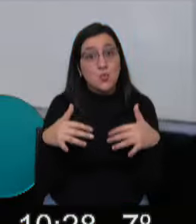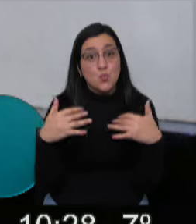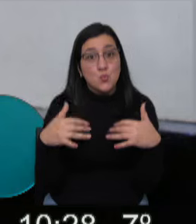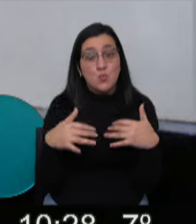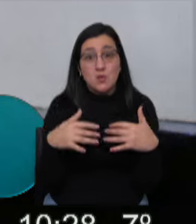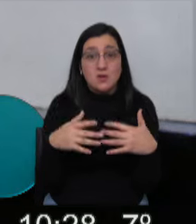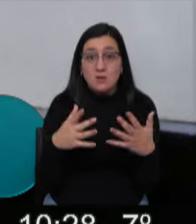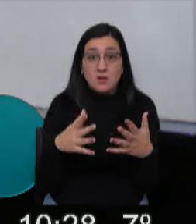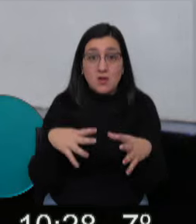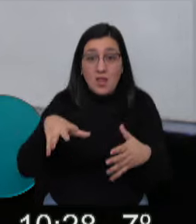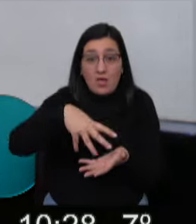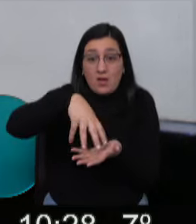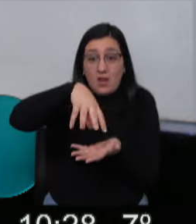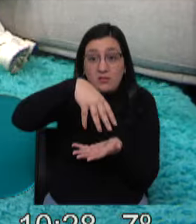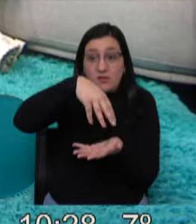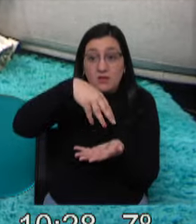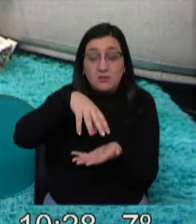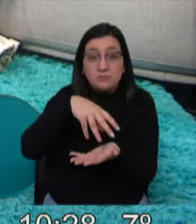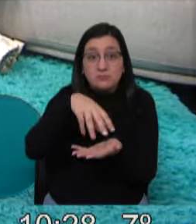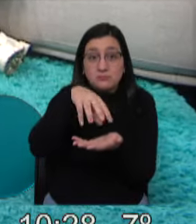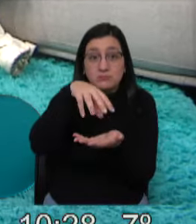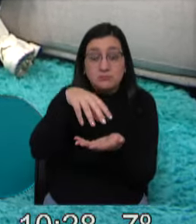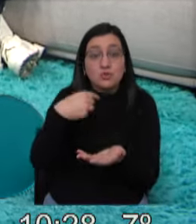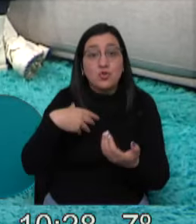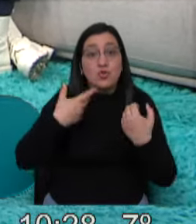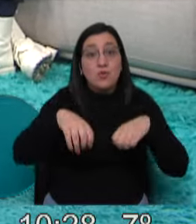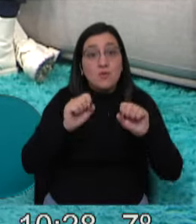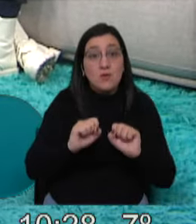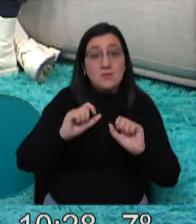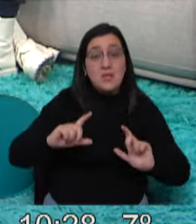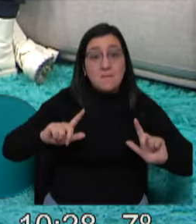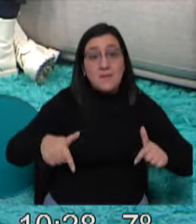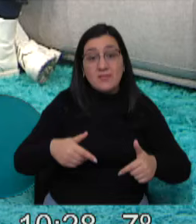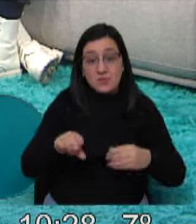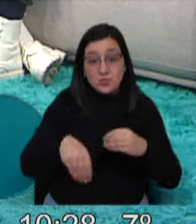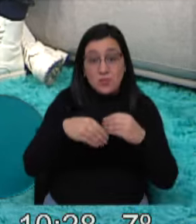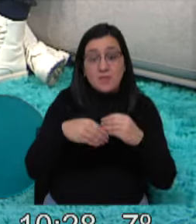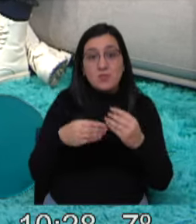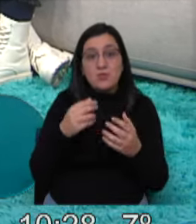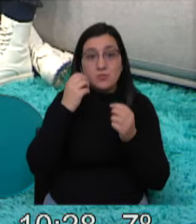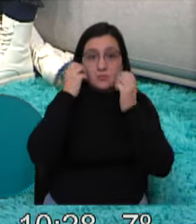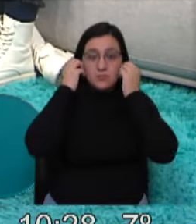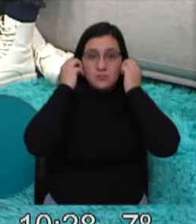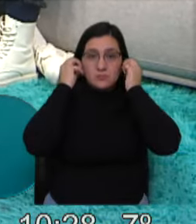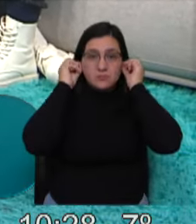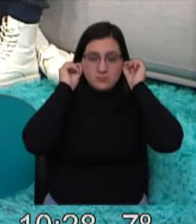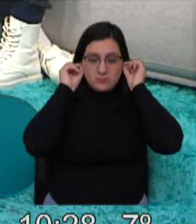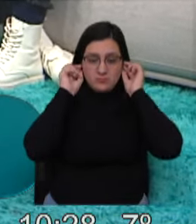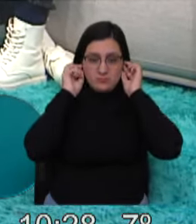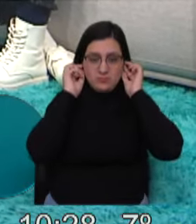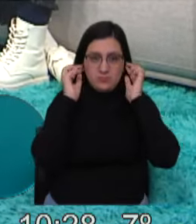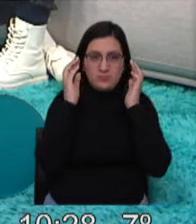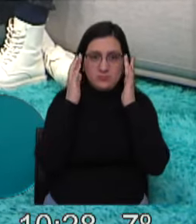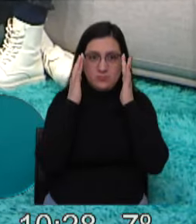gelatina? Sí, lo descubrí, yo no lo sabía, pero lo descubrí cuando hice el máster de suplementación. Ahí bastante me informé.